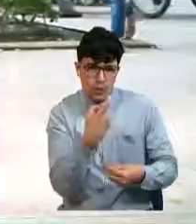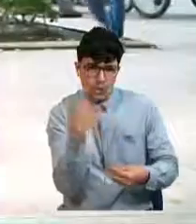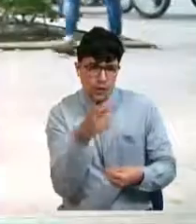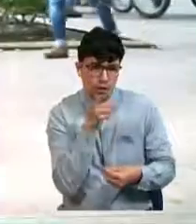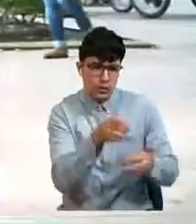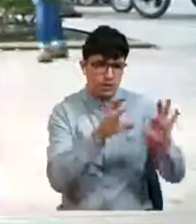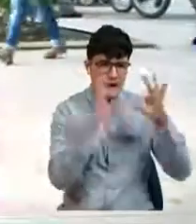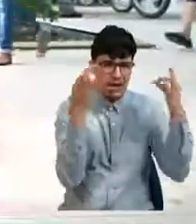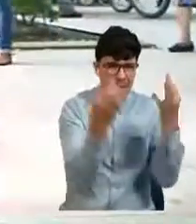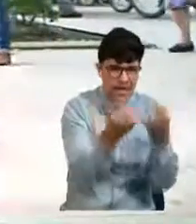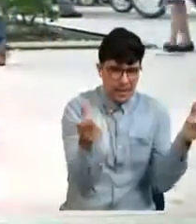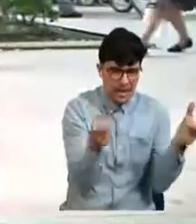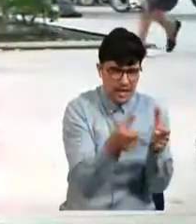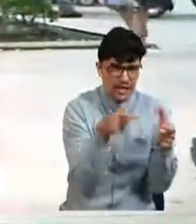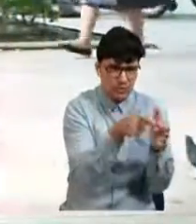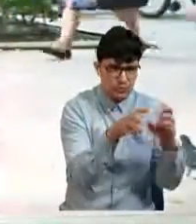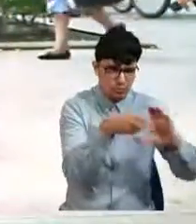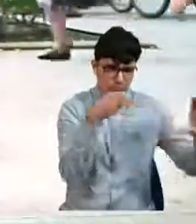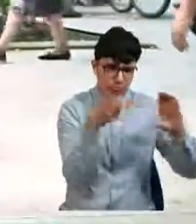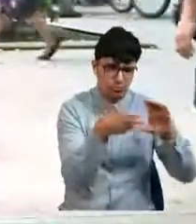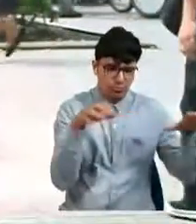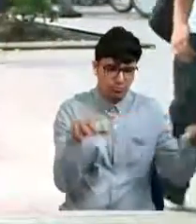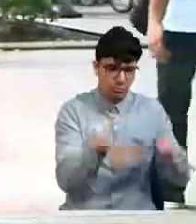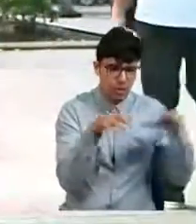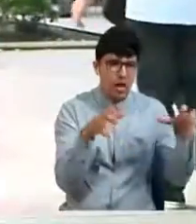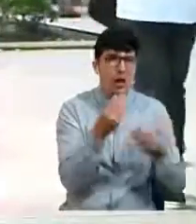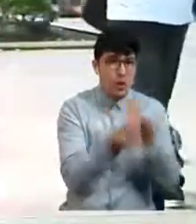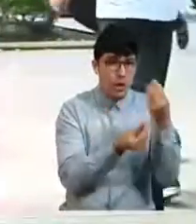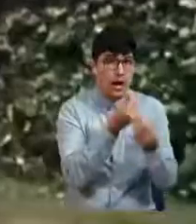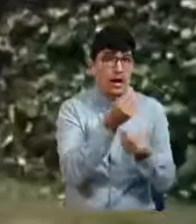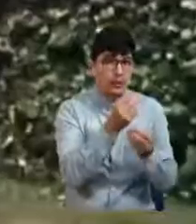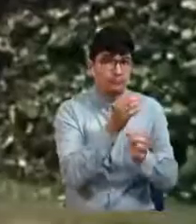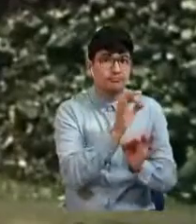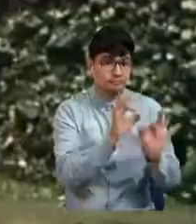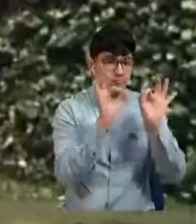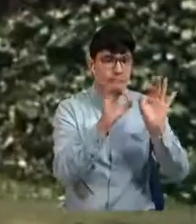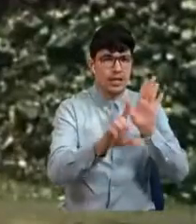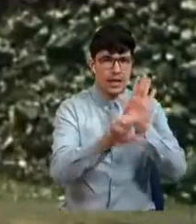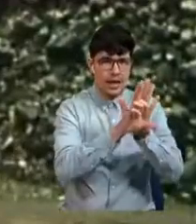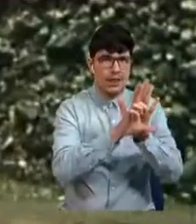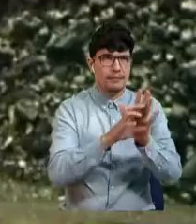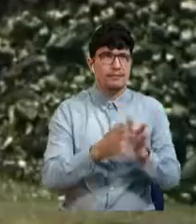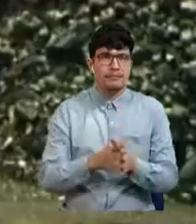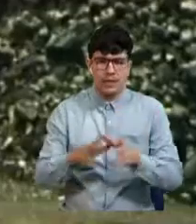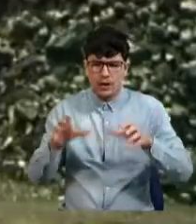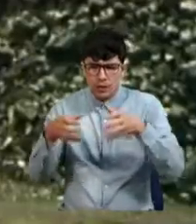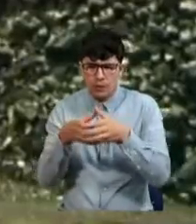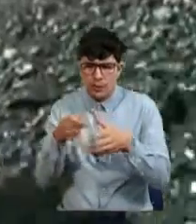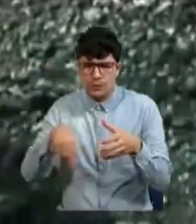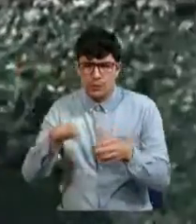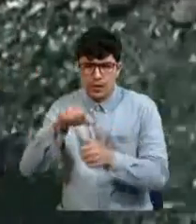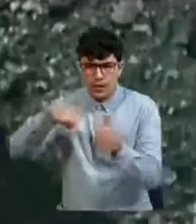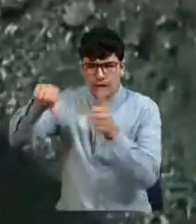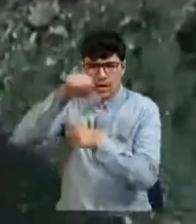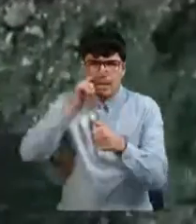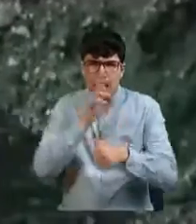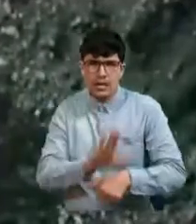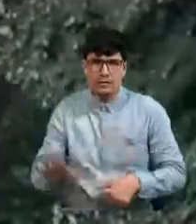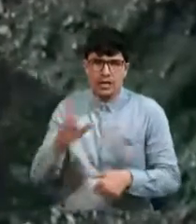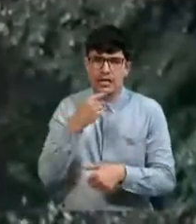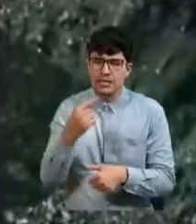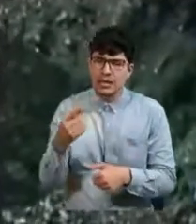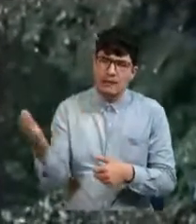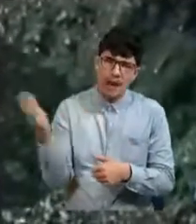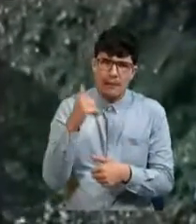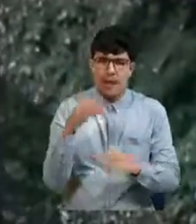familias mineras que ejercen esta actividad ésta lo hagan de manera legal la junta hace parte de una gira nacional denominada hablemos